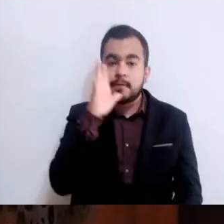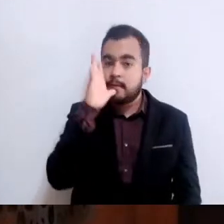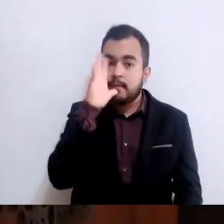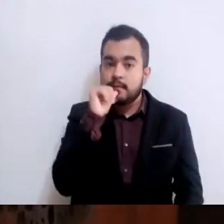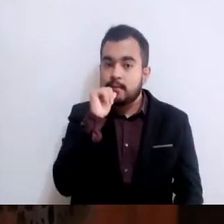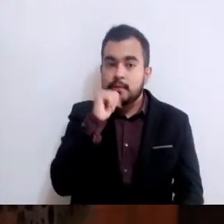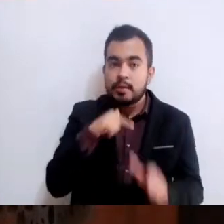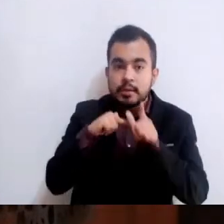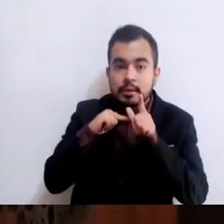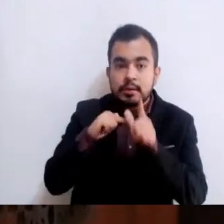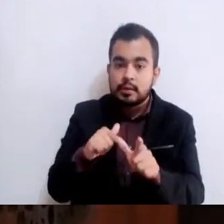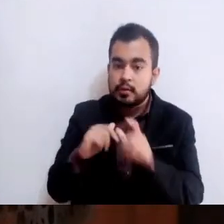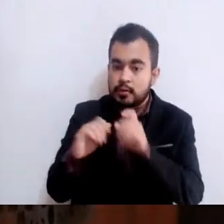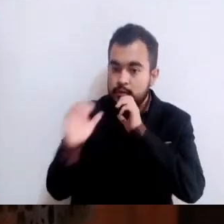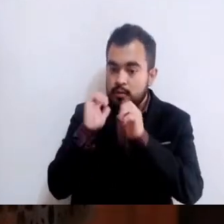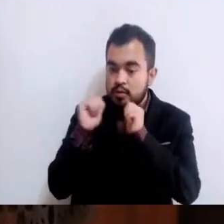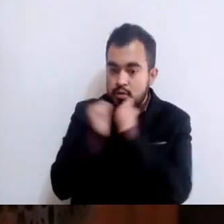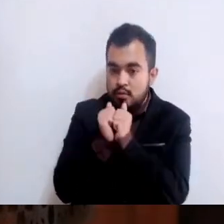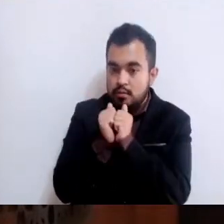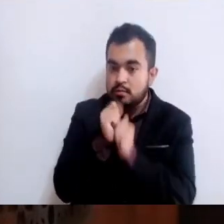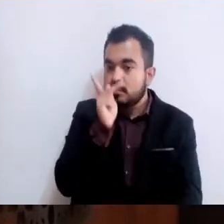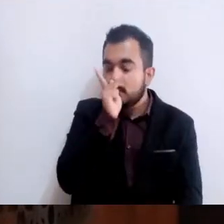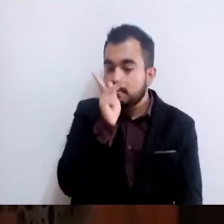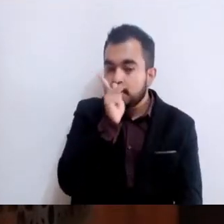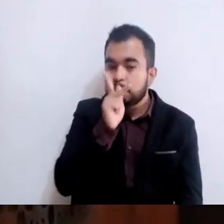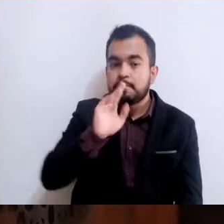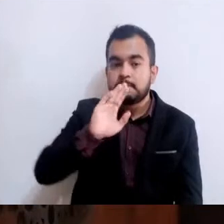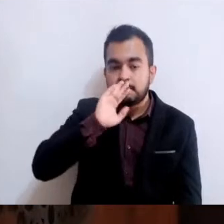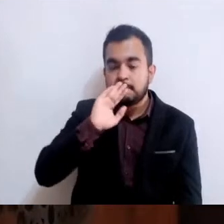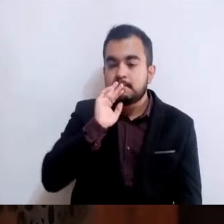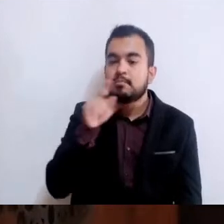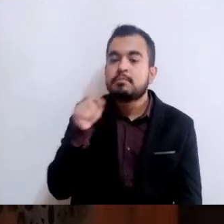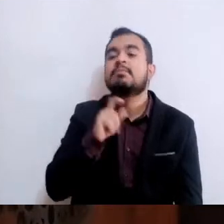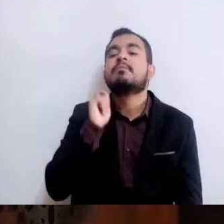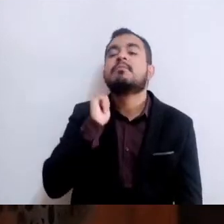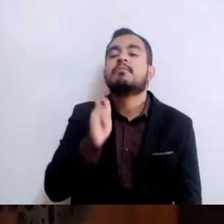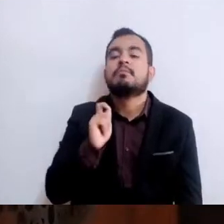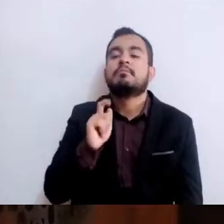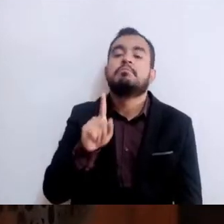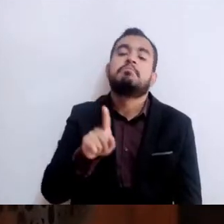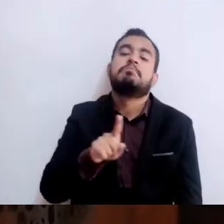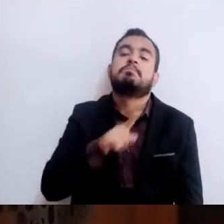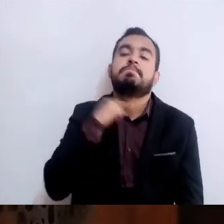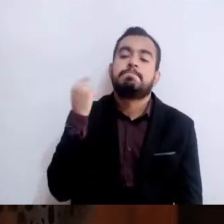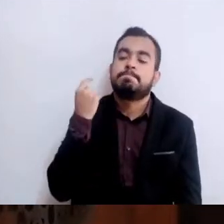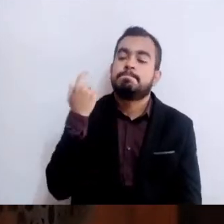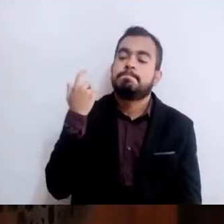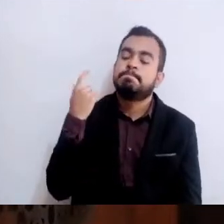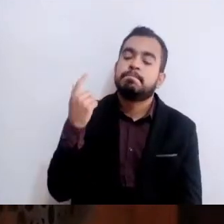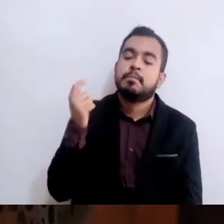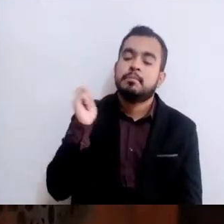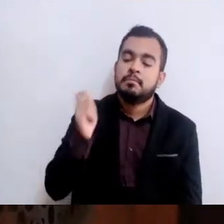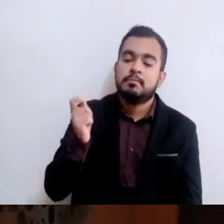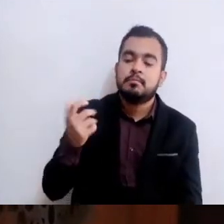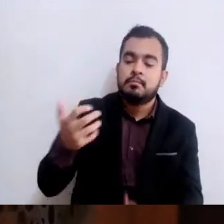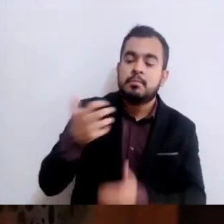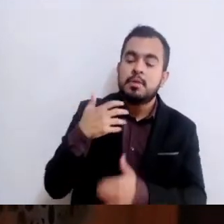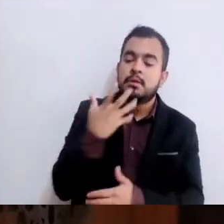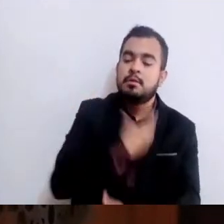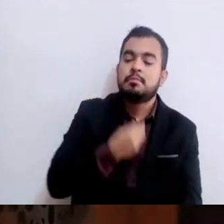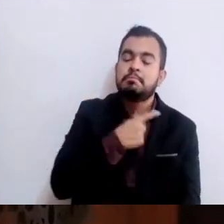comunicación con el padre o la madre que no ejerce la patria, o la guardia o custodia de manera permanente y